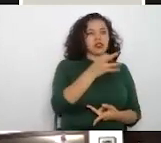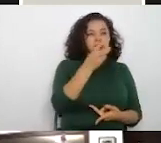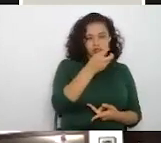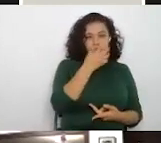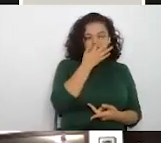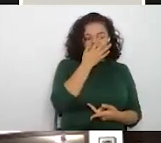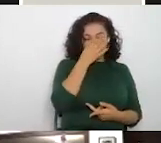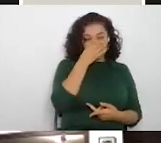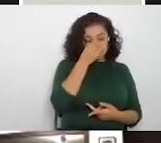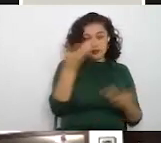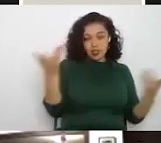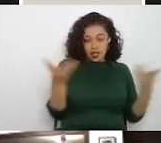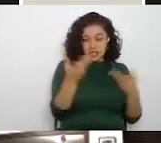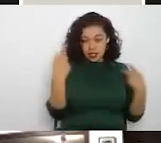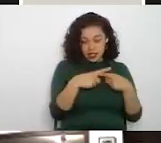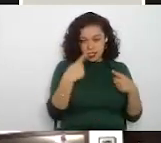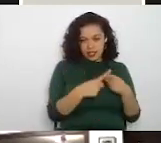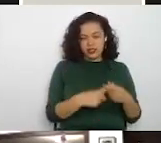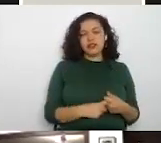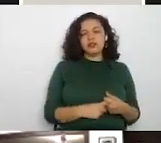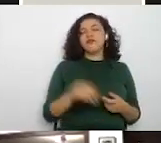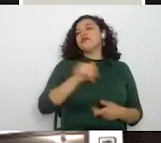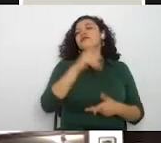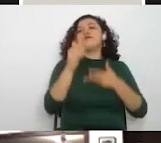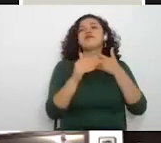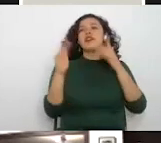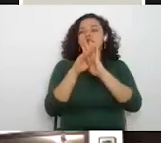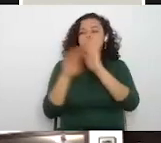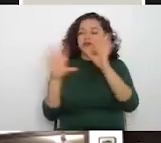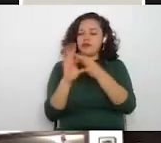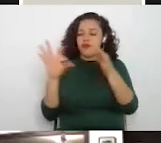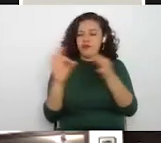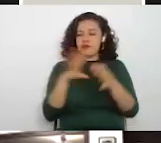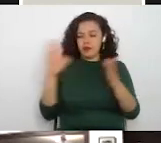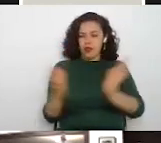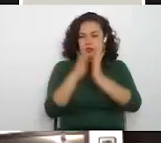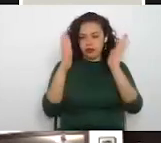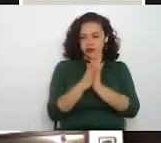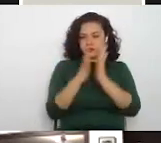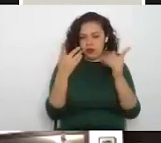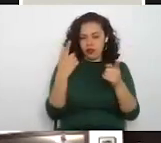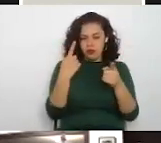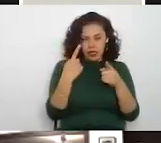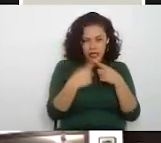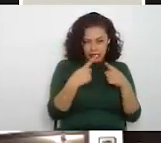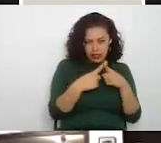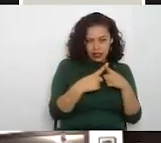hace? Y ahí podemos en el procedimiento ver que intervienen varias